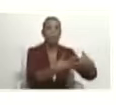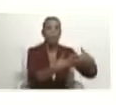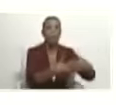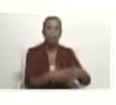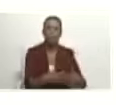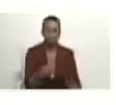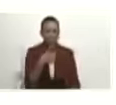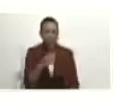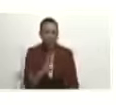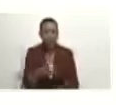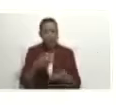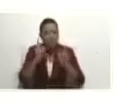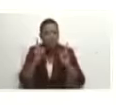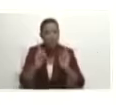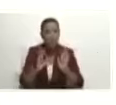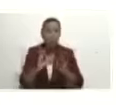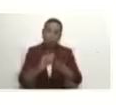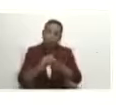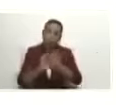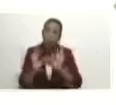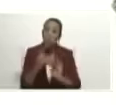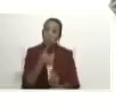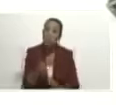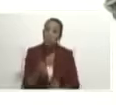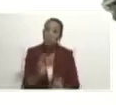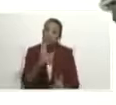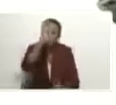Por eso digo, si me lo permiten como comentario,